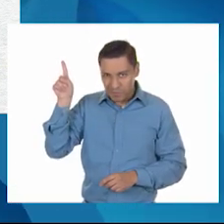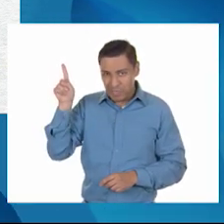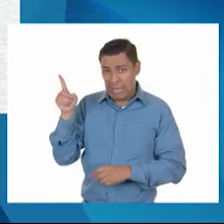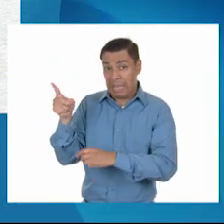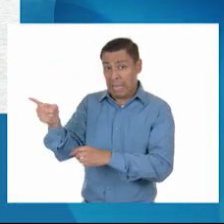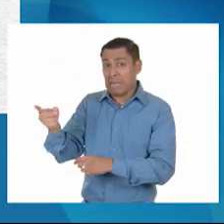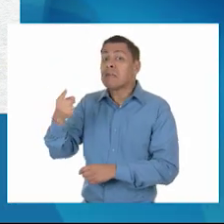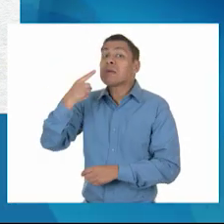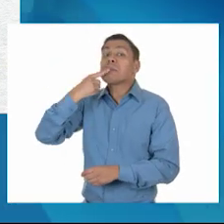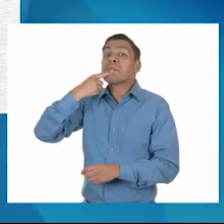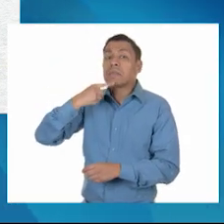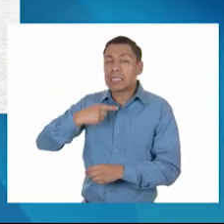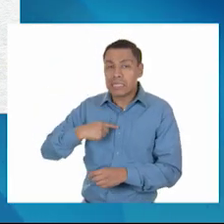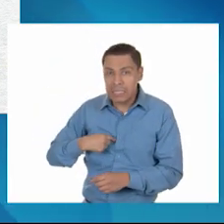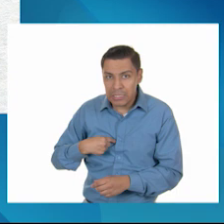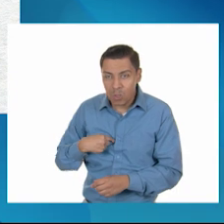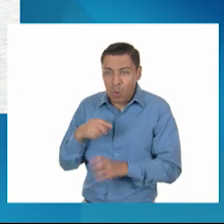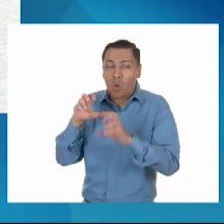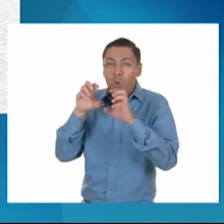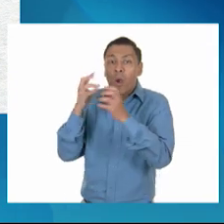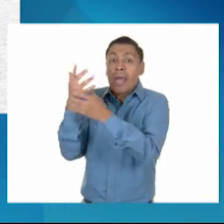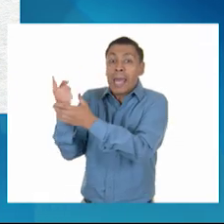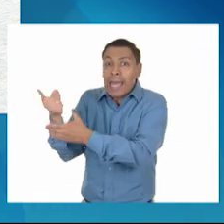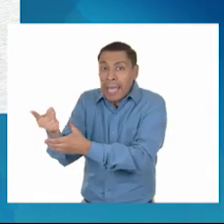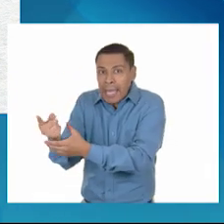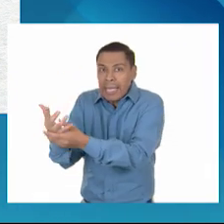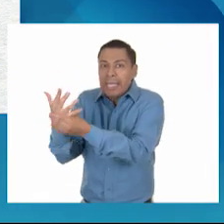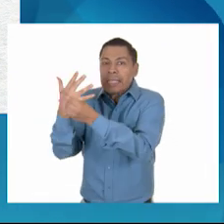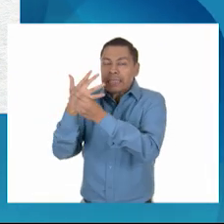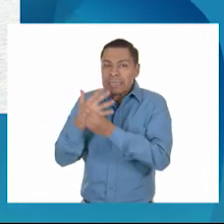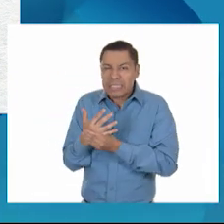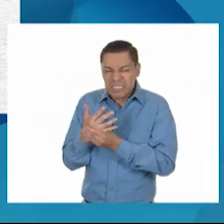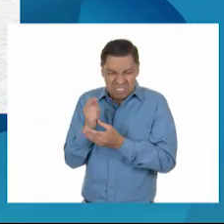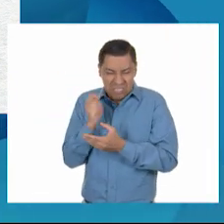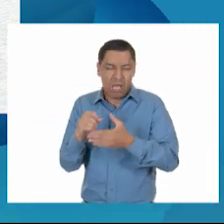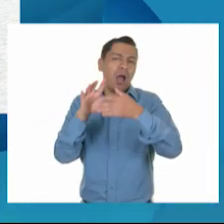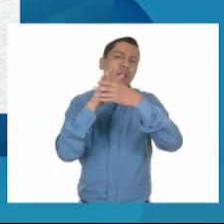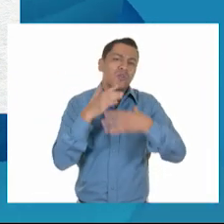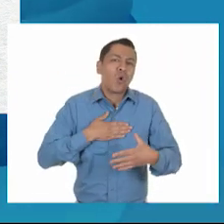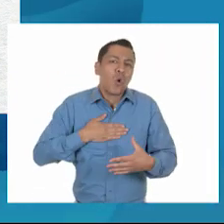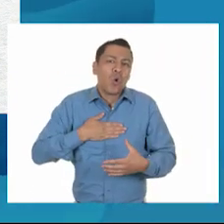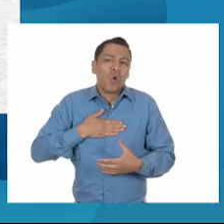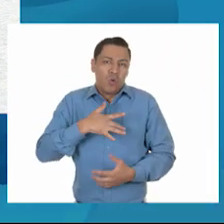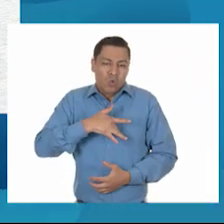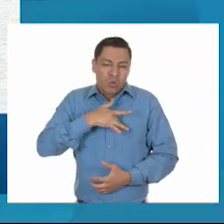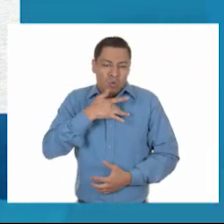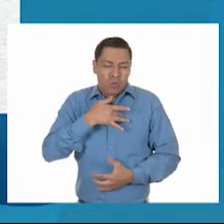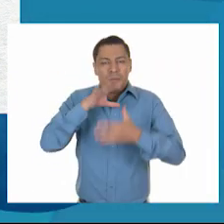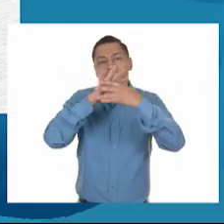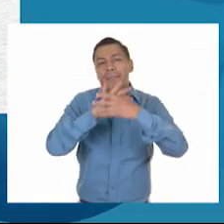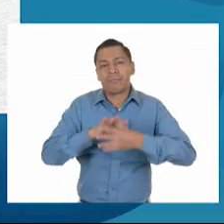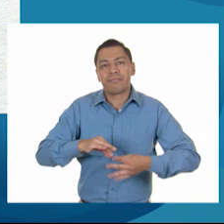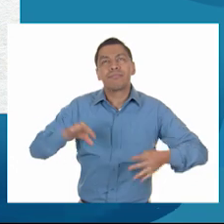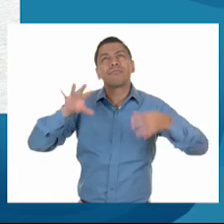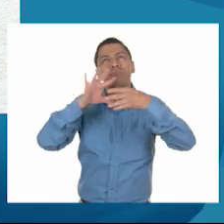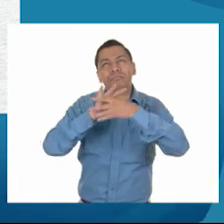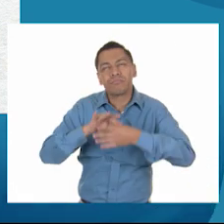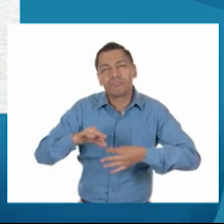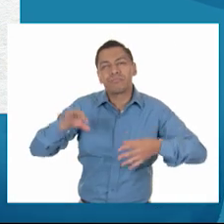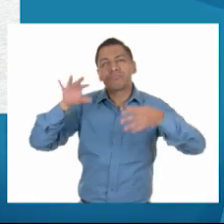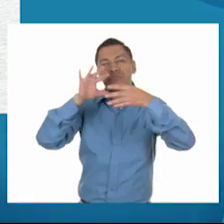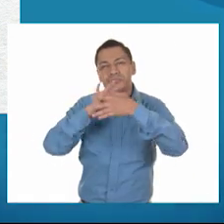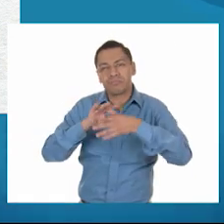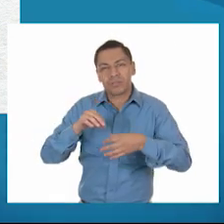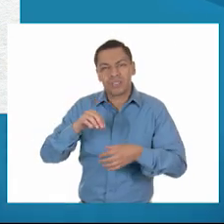persona y al hacerlo vas a interpretar y explicar la información que se dio en la entrevista. Es como si narraras lo que ahí